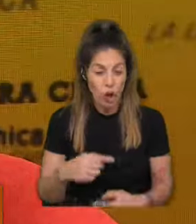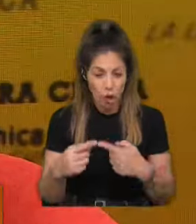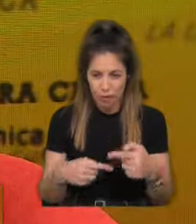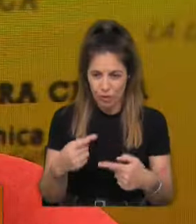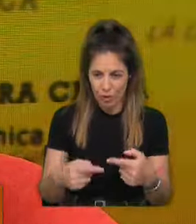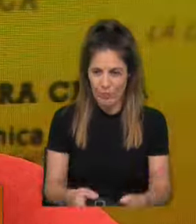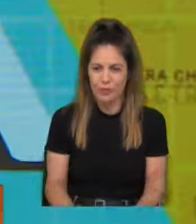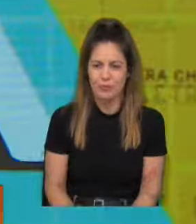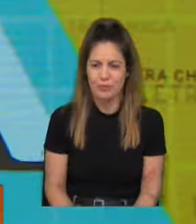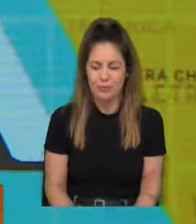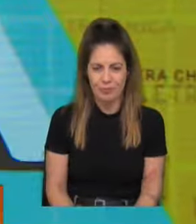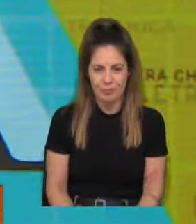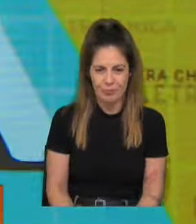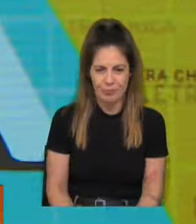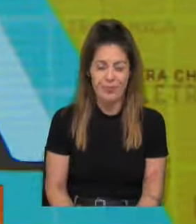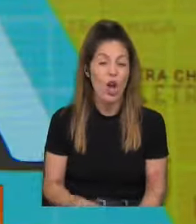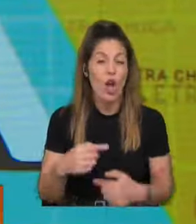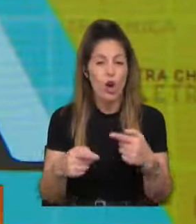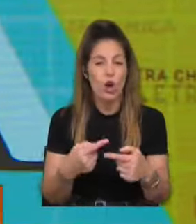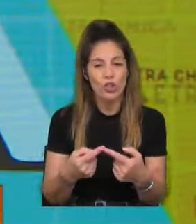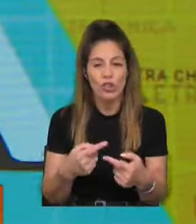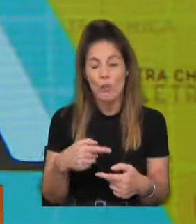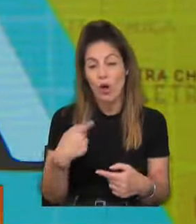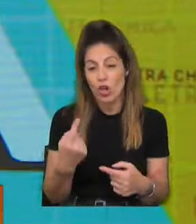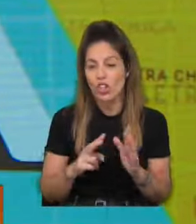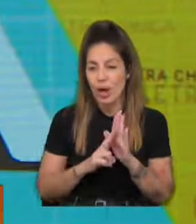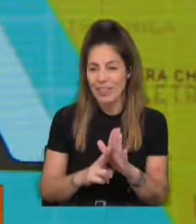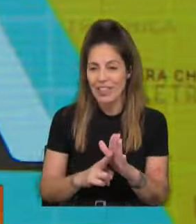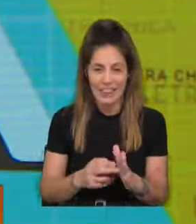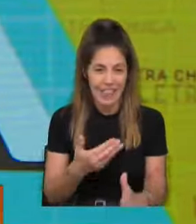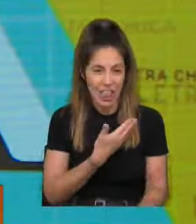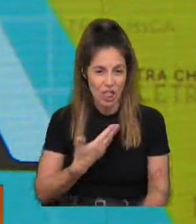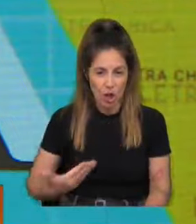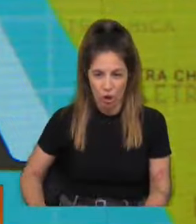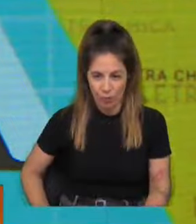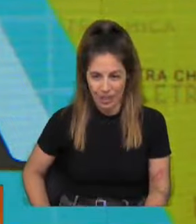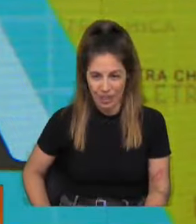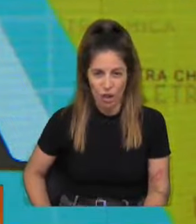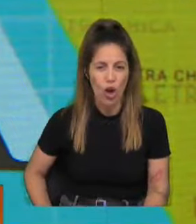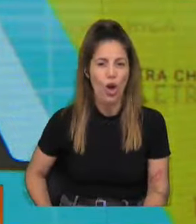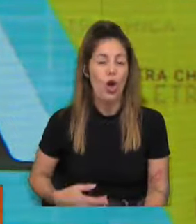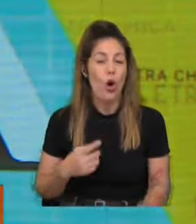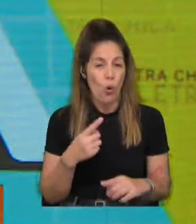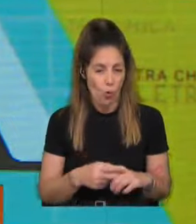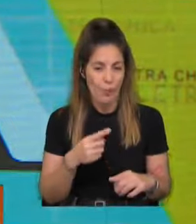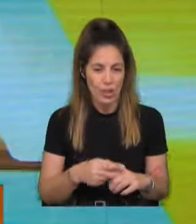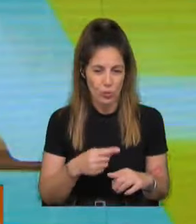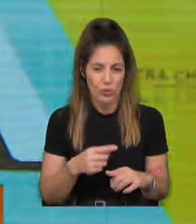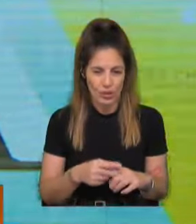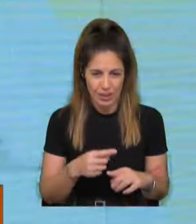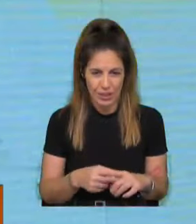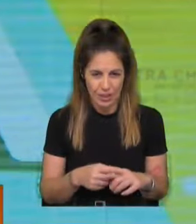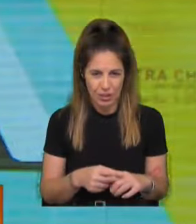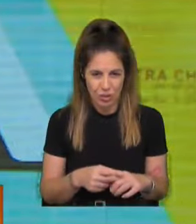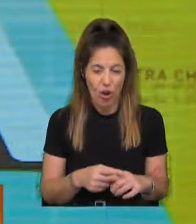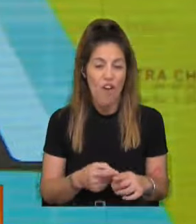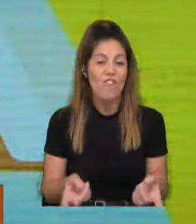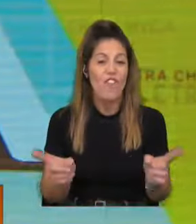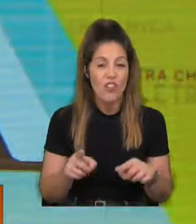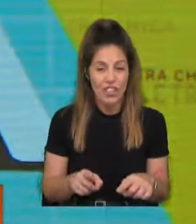entonces bien y seguimos con otra voz del gobierno un minutito de Rodolfo saldain seguimos a propósito ahora volviendo al